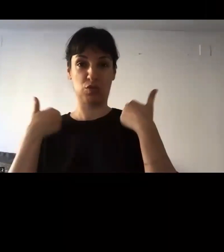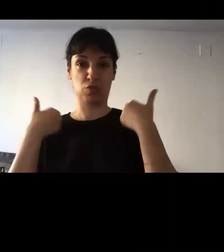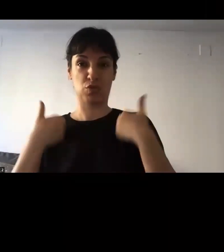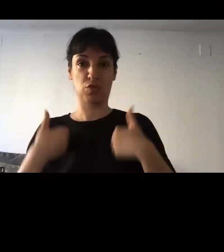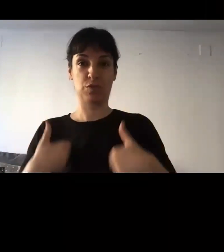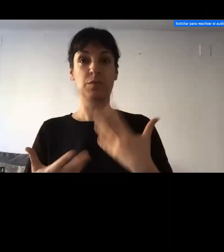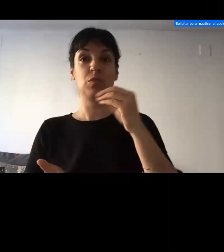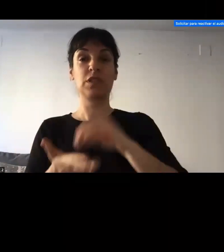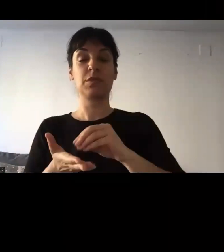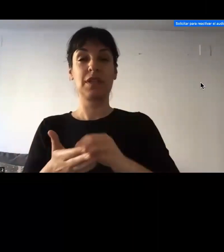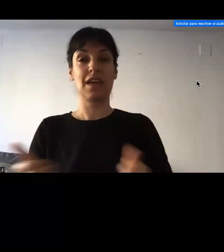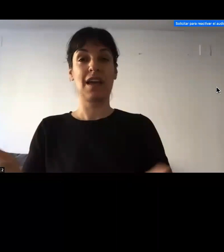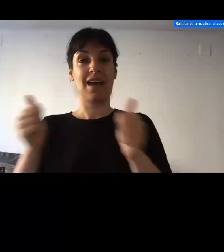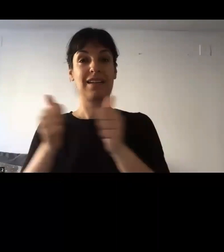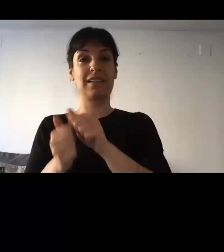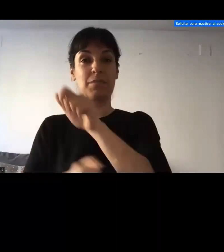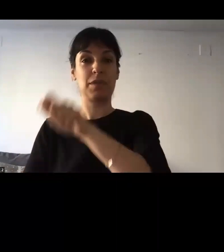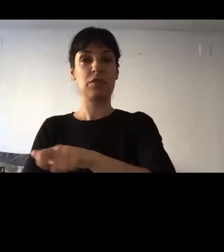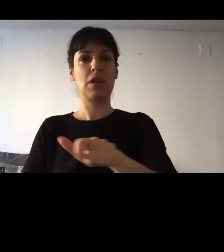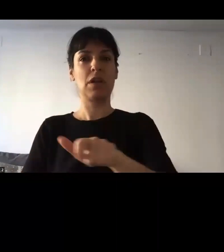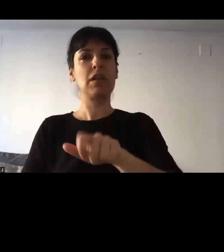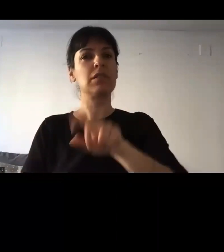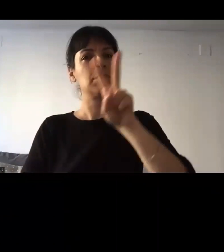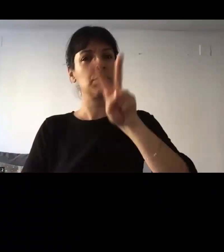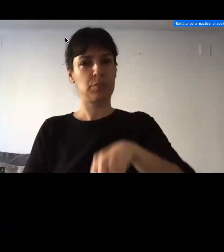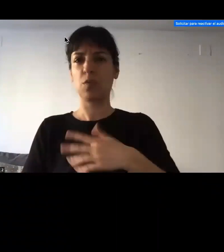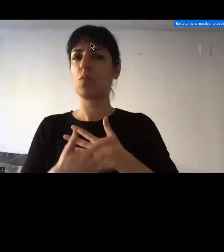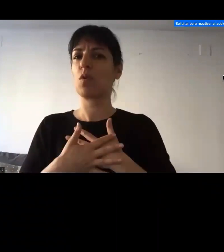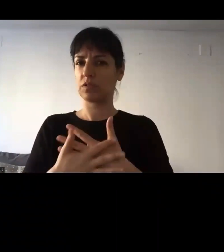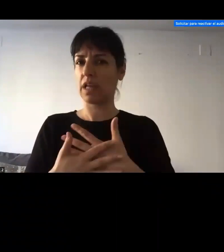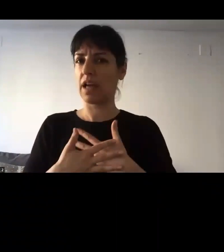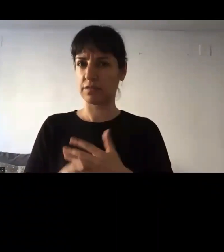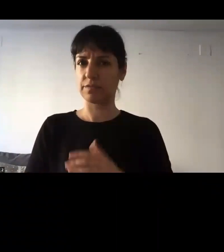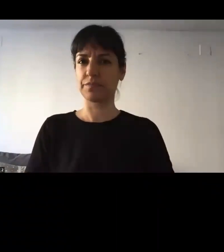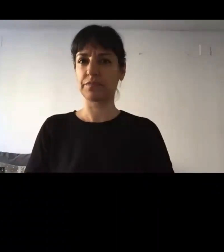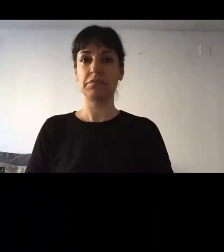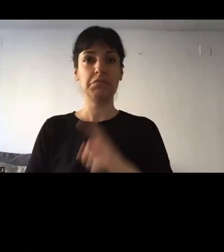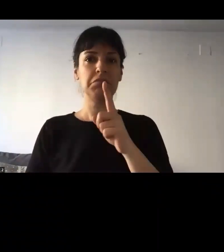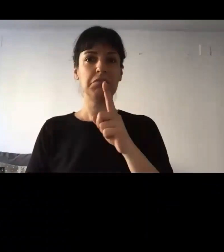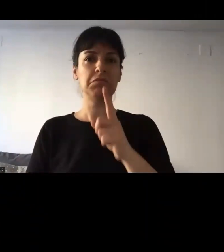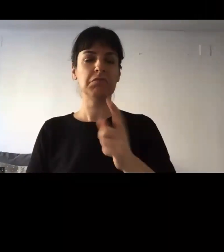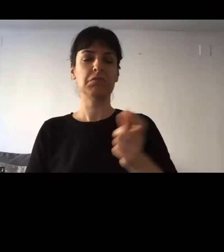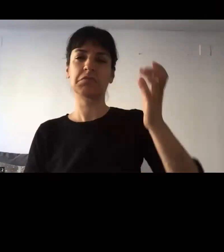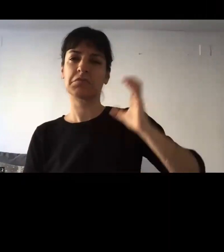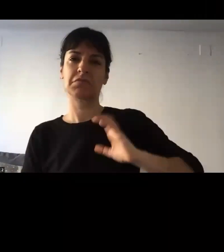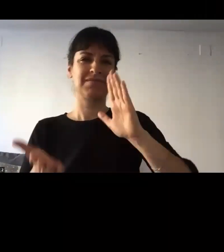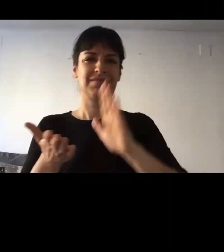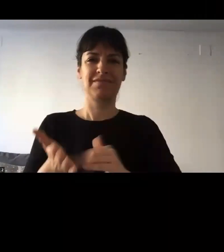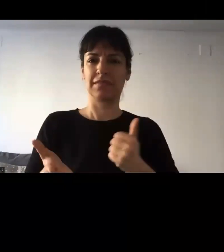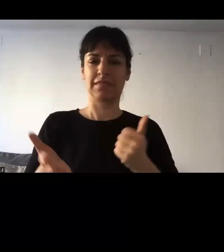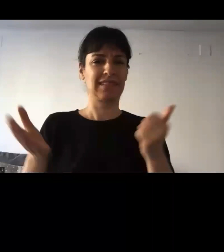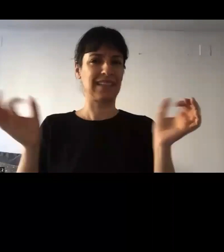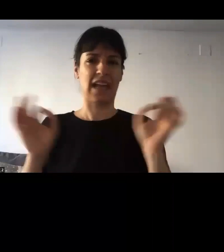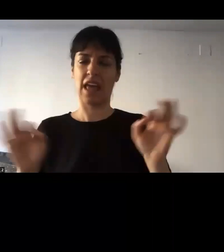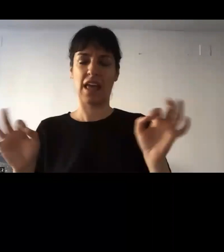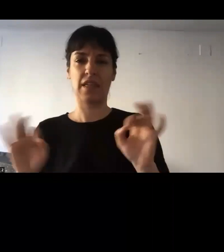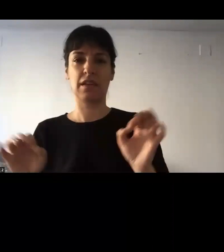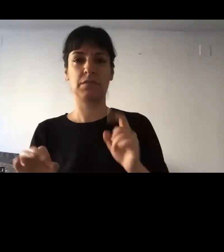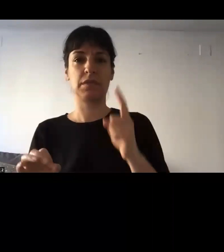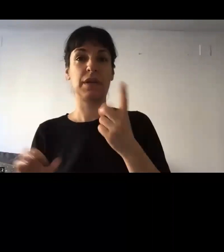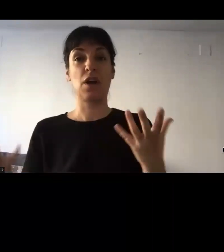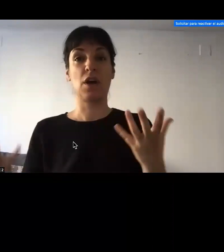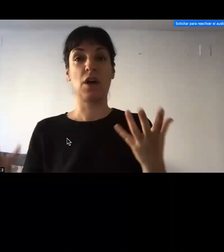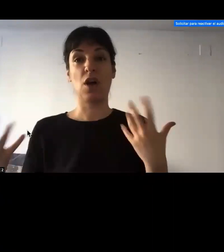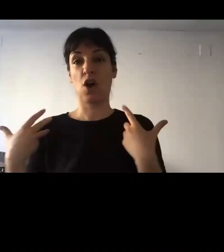asistentes personales son voluntarios, no reciben ningún tipo de salario ni simplemente, bueno, viene conmigo